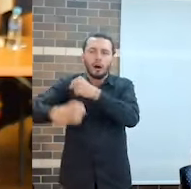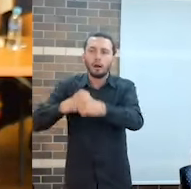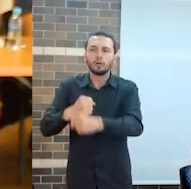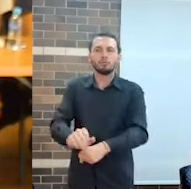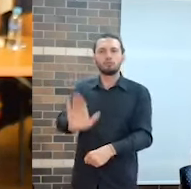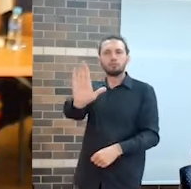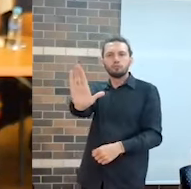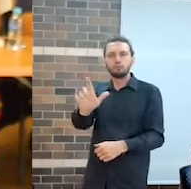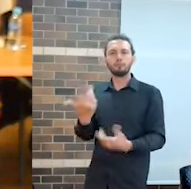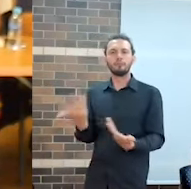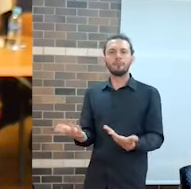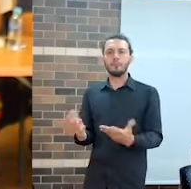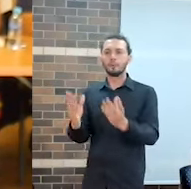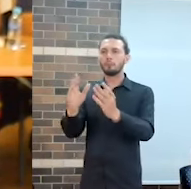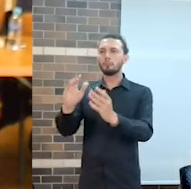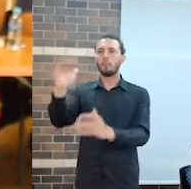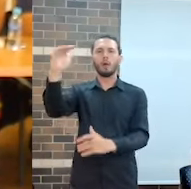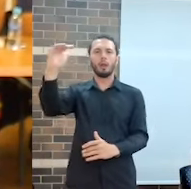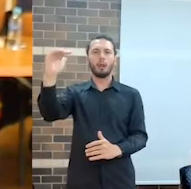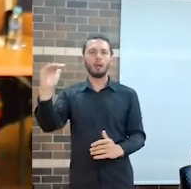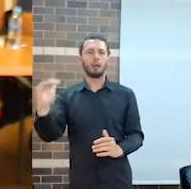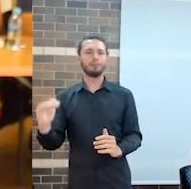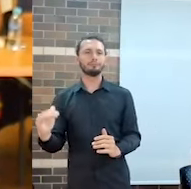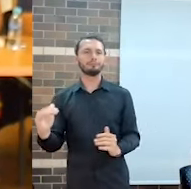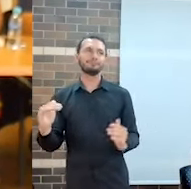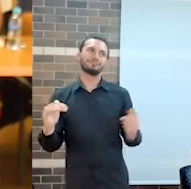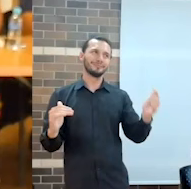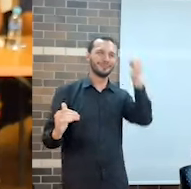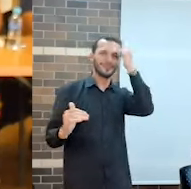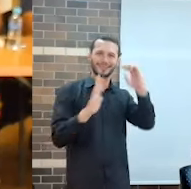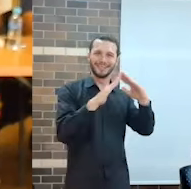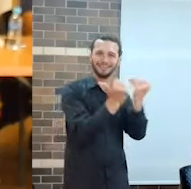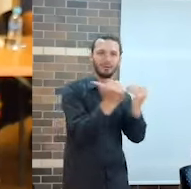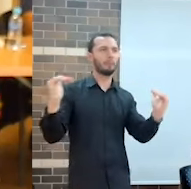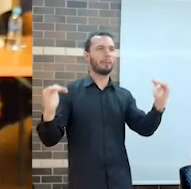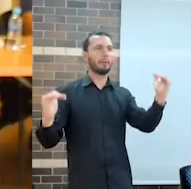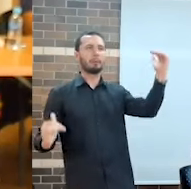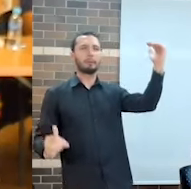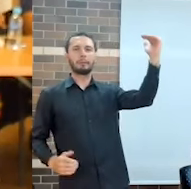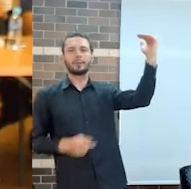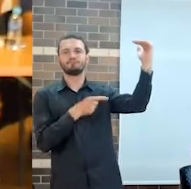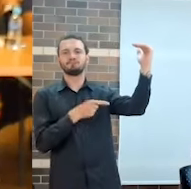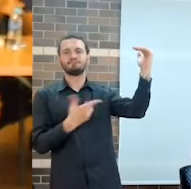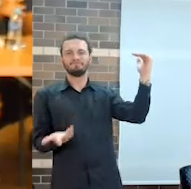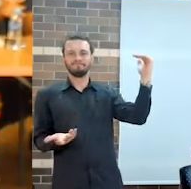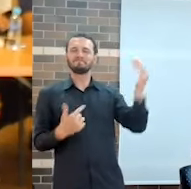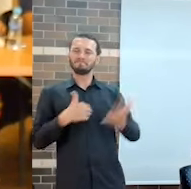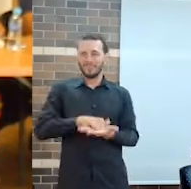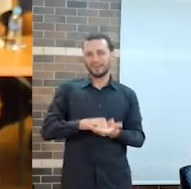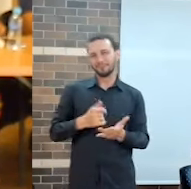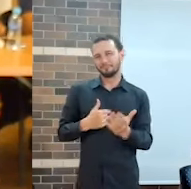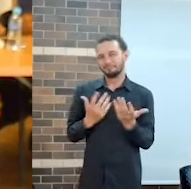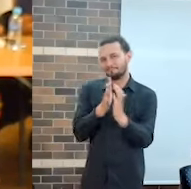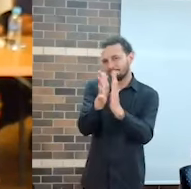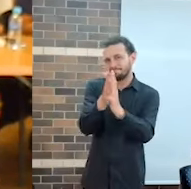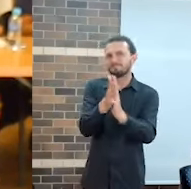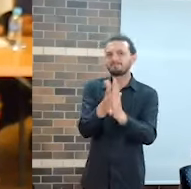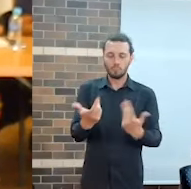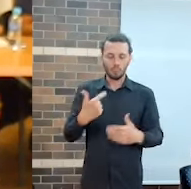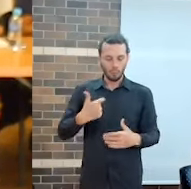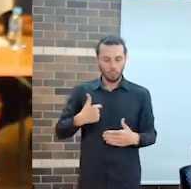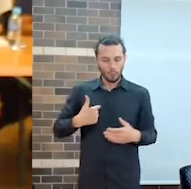en las escuelas. Y bueno, eso era como lo que les quería comentar en esta primera parte. Yo particularmente en la universidad